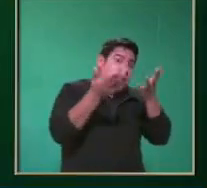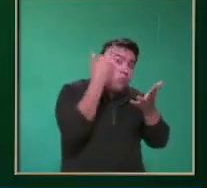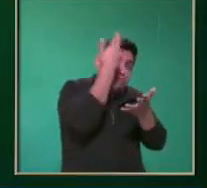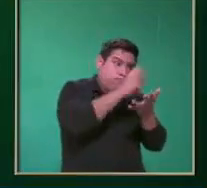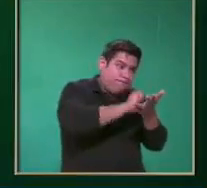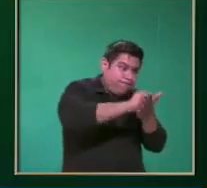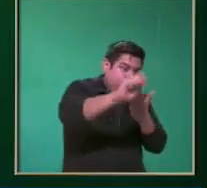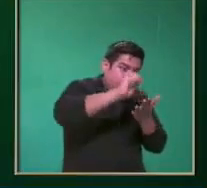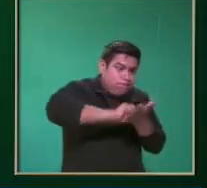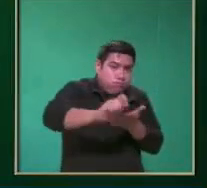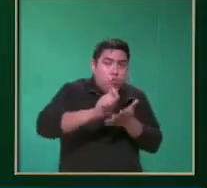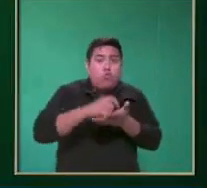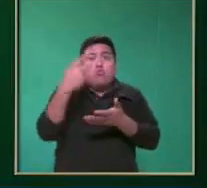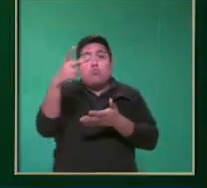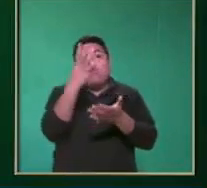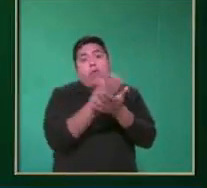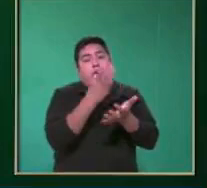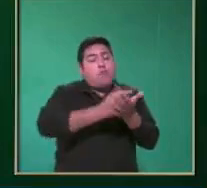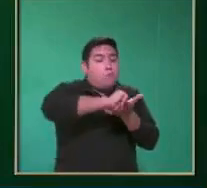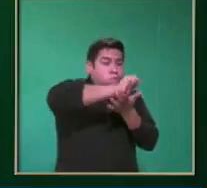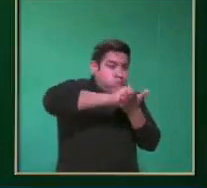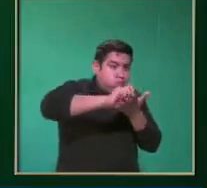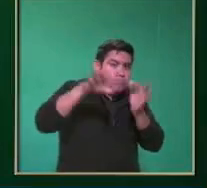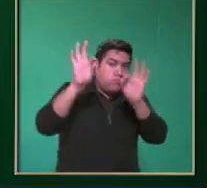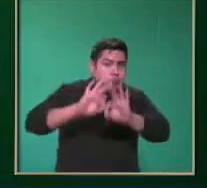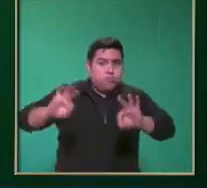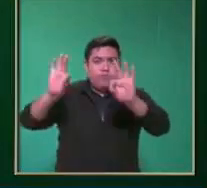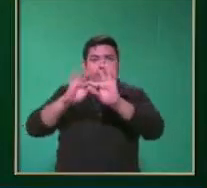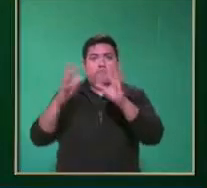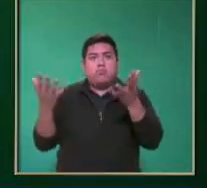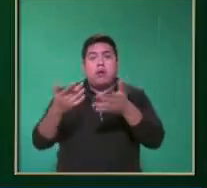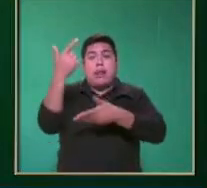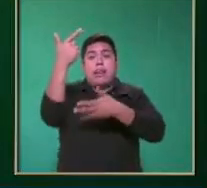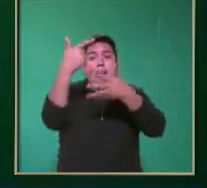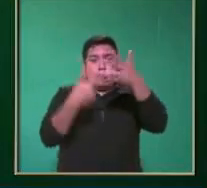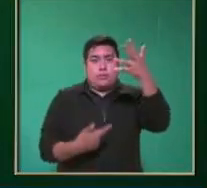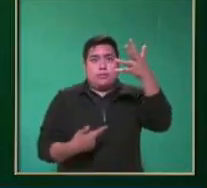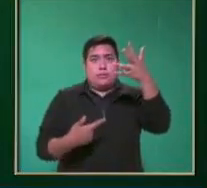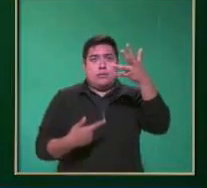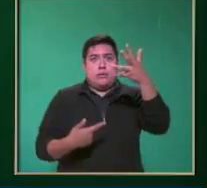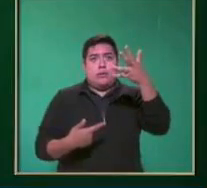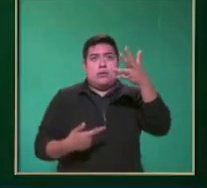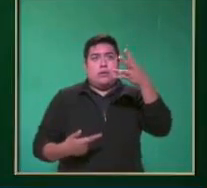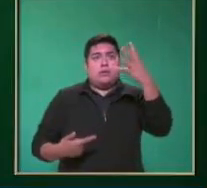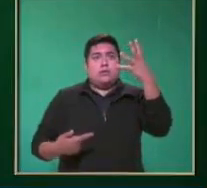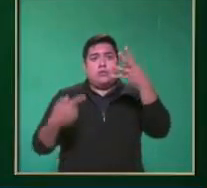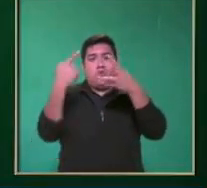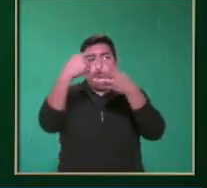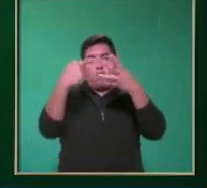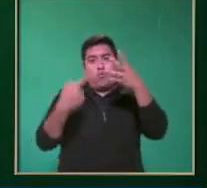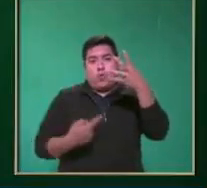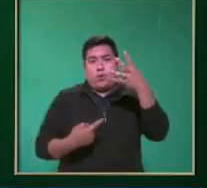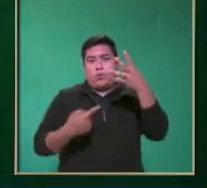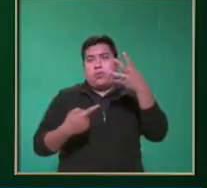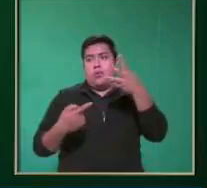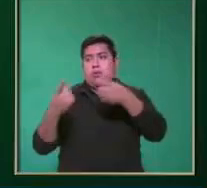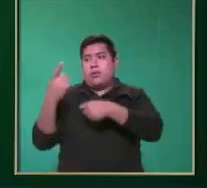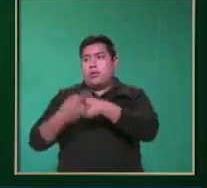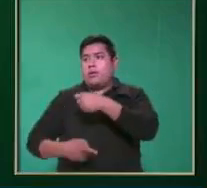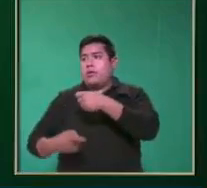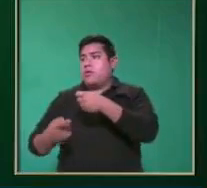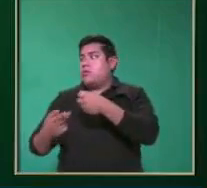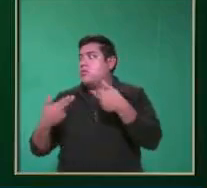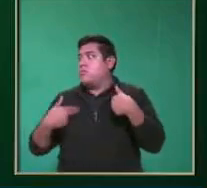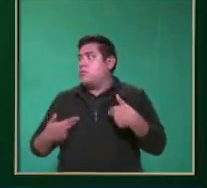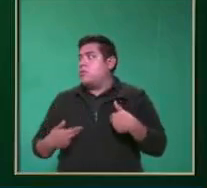es importante que lo hagas. Podríamos hacer una lista rápida de estas 4 afectaciones para que luego